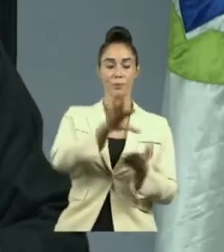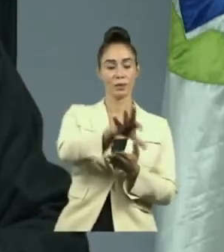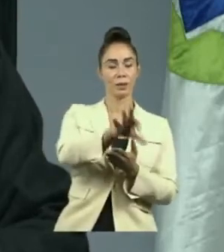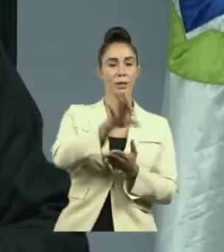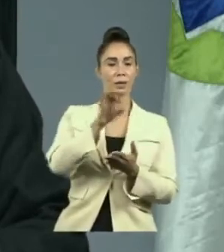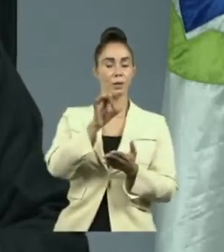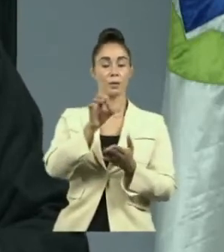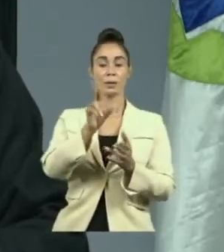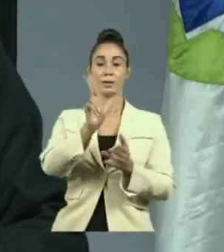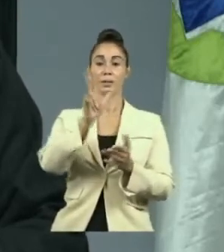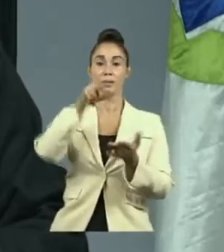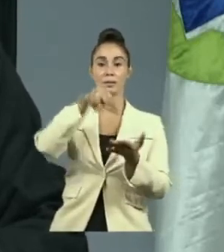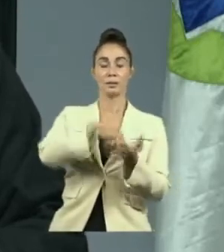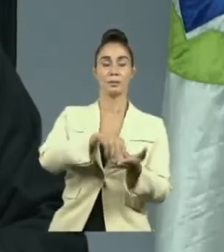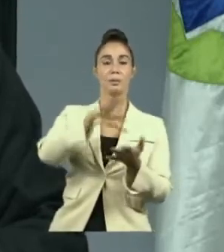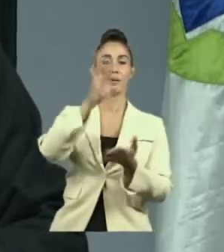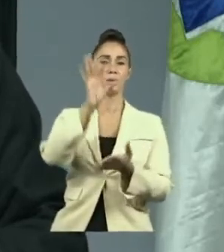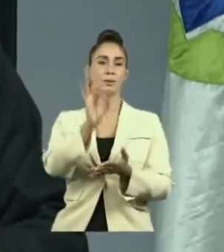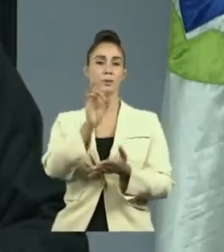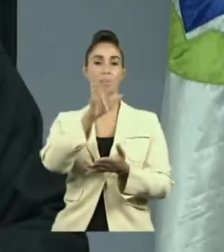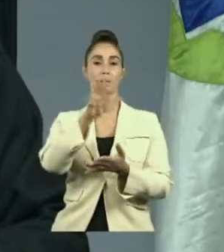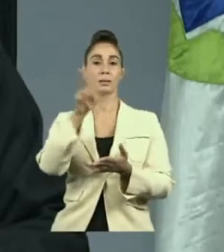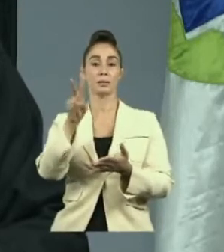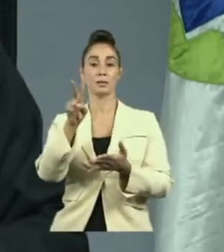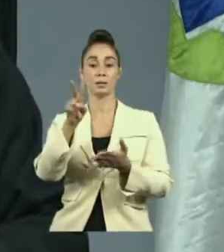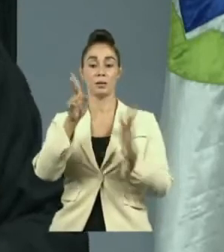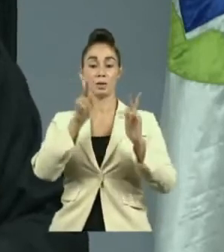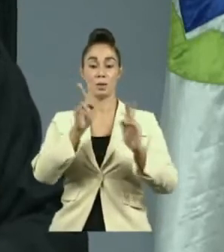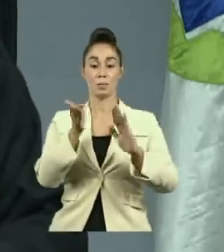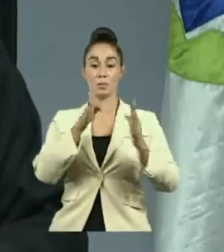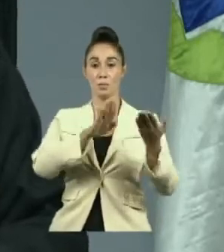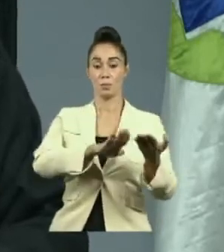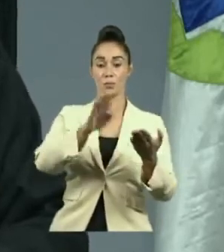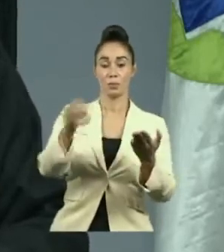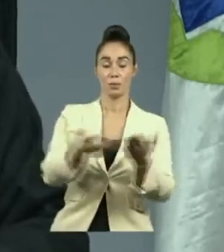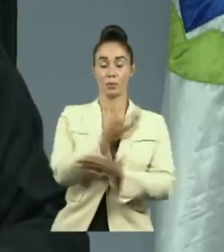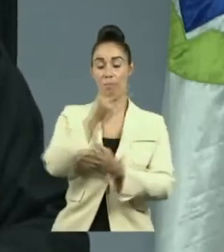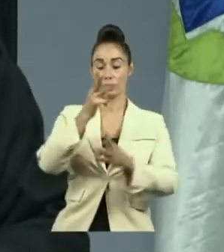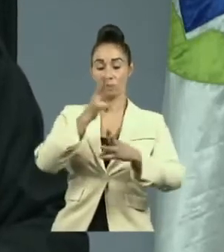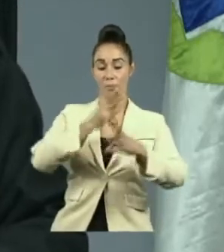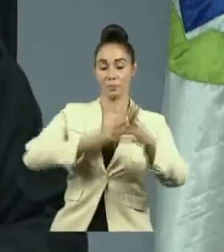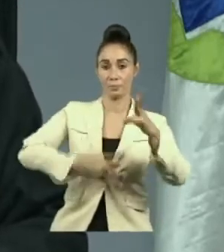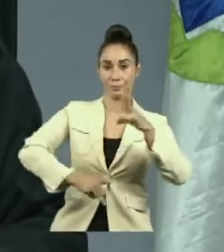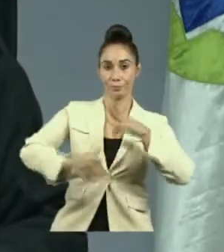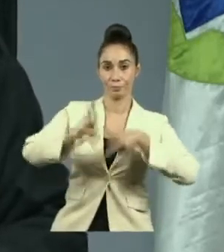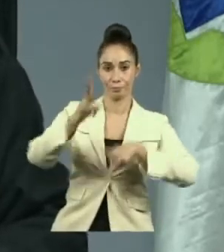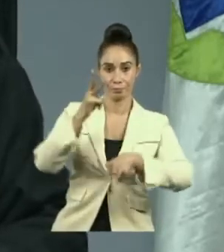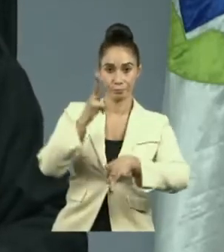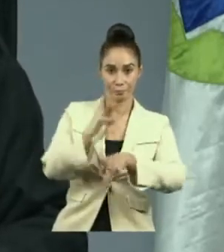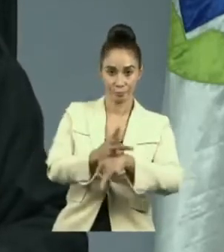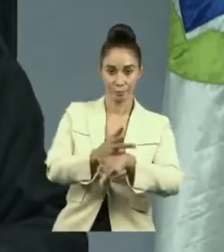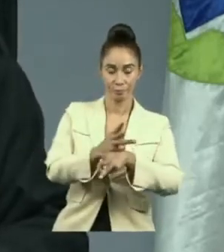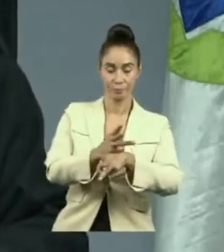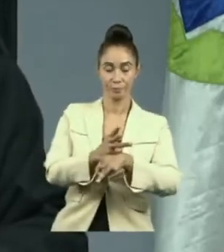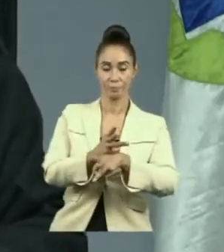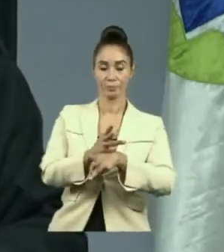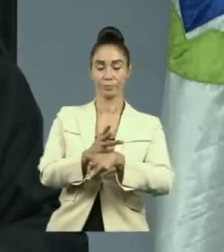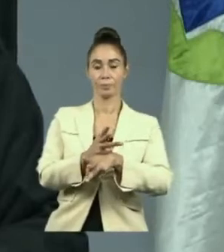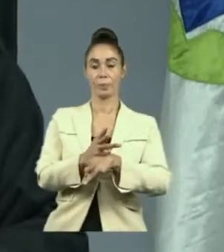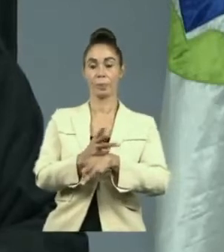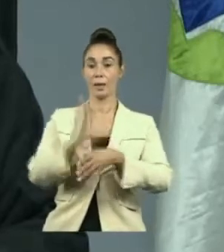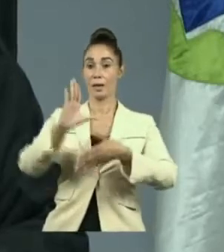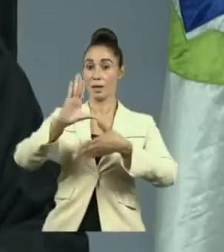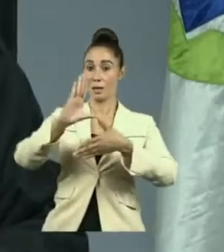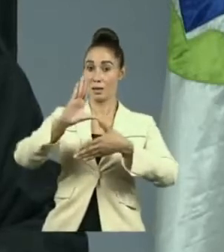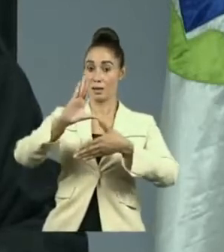932 fueron defunciones nuevas a nivel mundial en la región de las